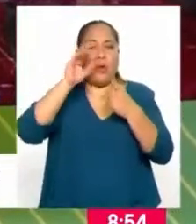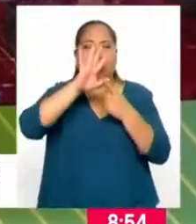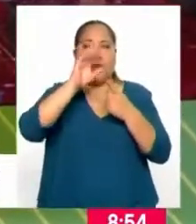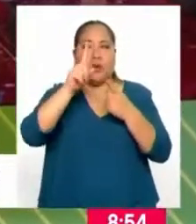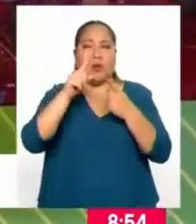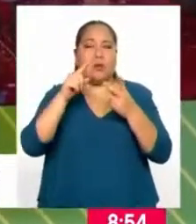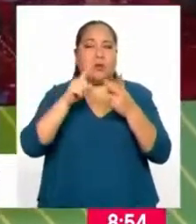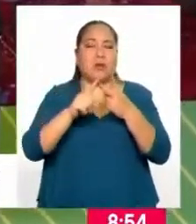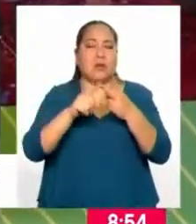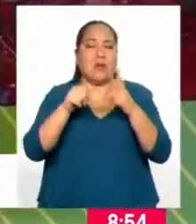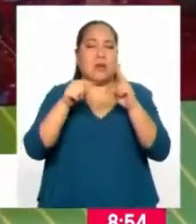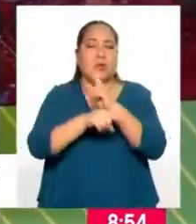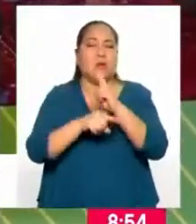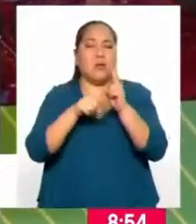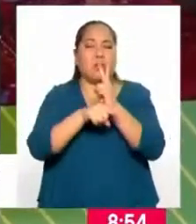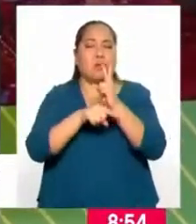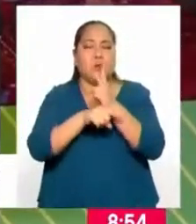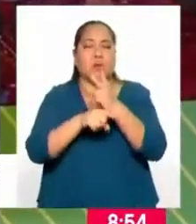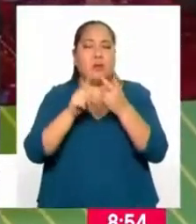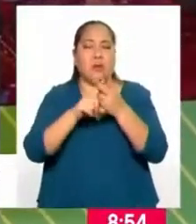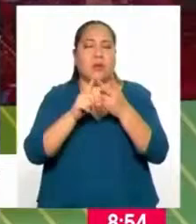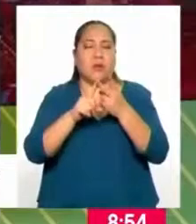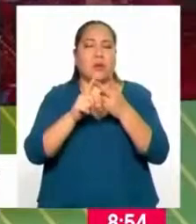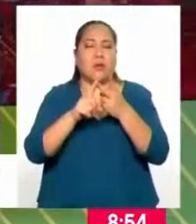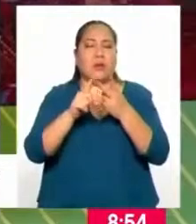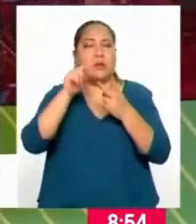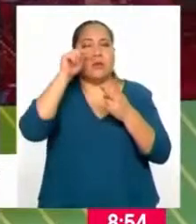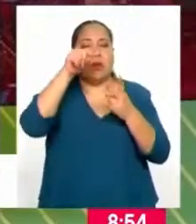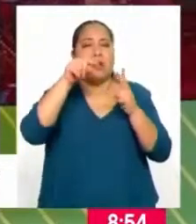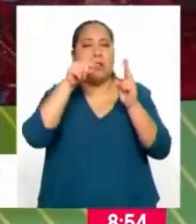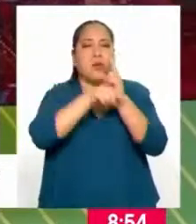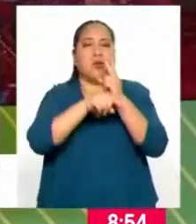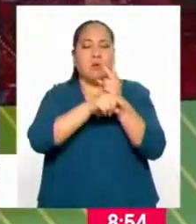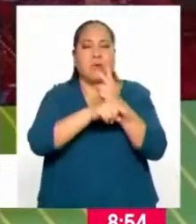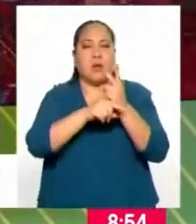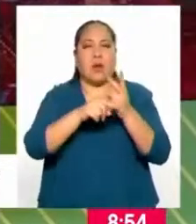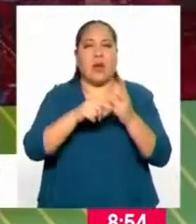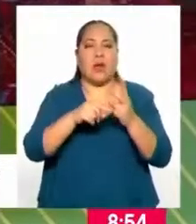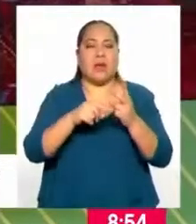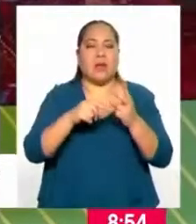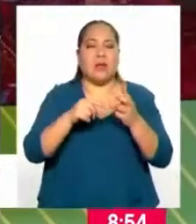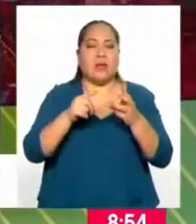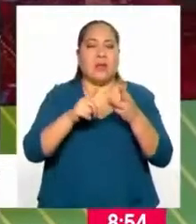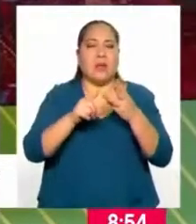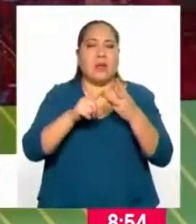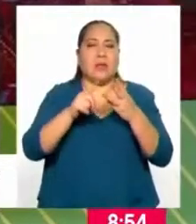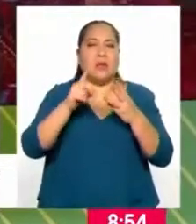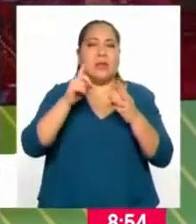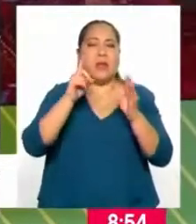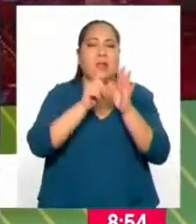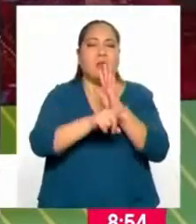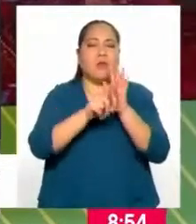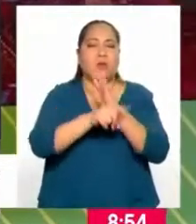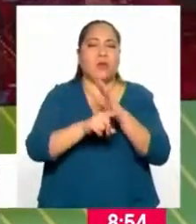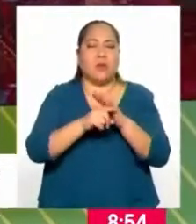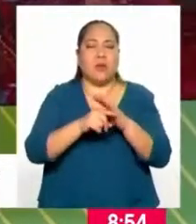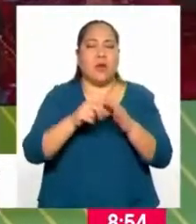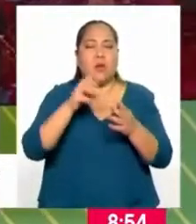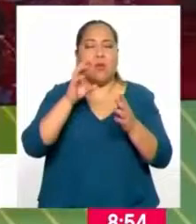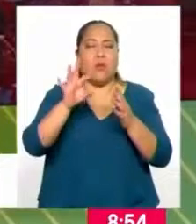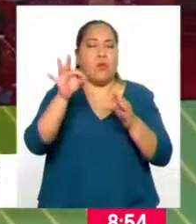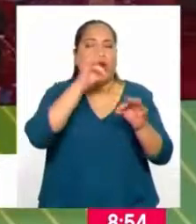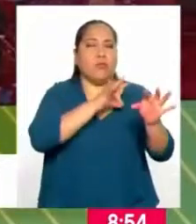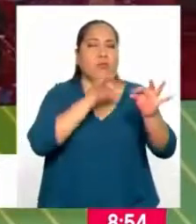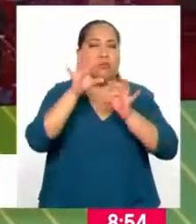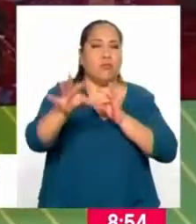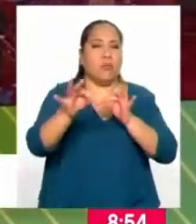denuncia por asesinato y aparece esa denuncia. Se le denuncia por negociación incompatible, nombramiento ilegal. Pero todas esas